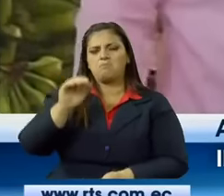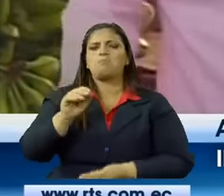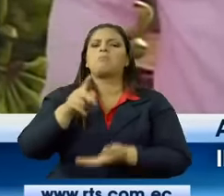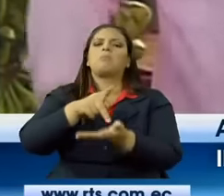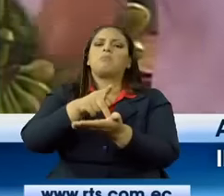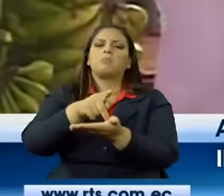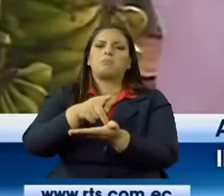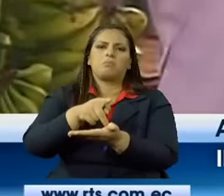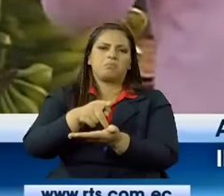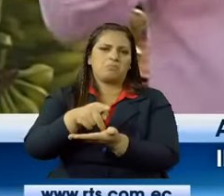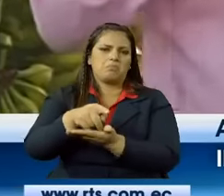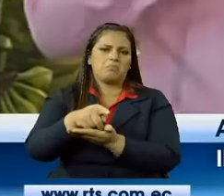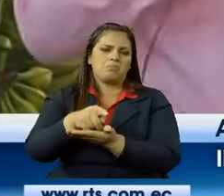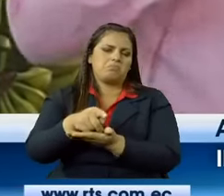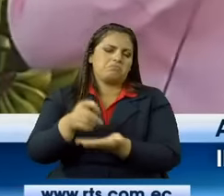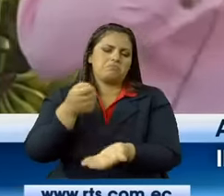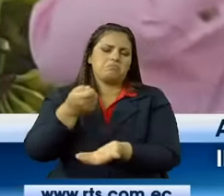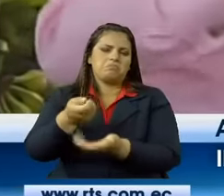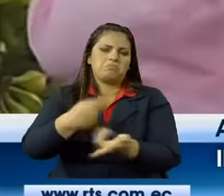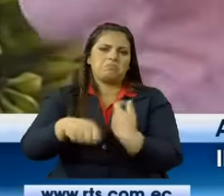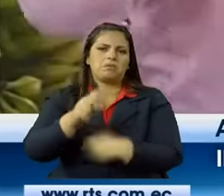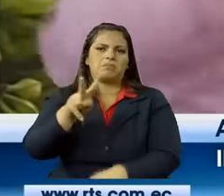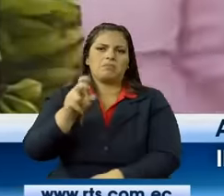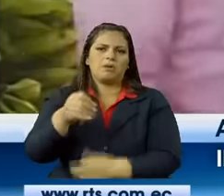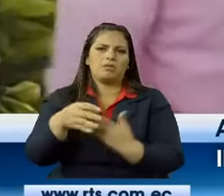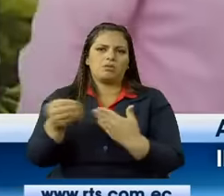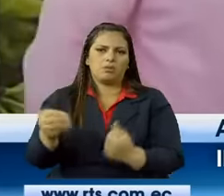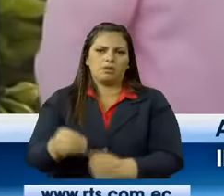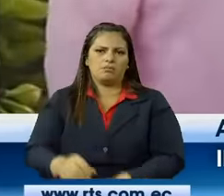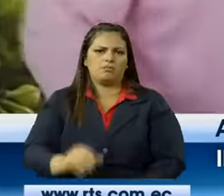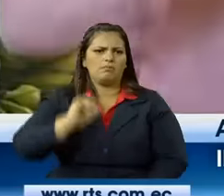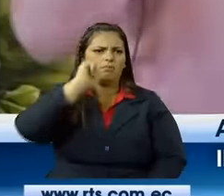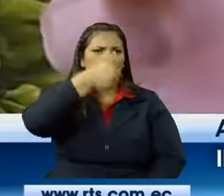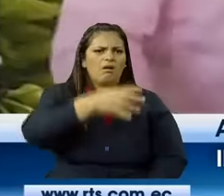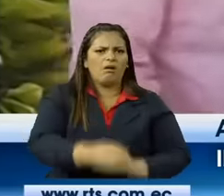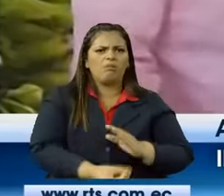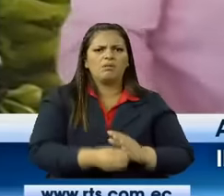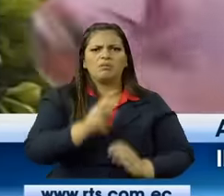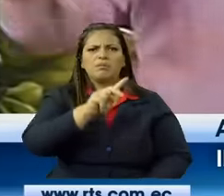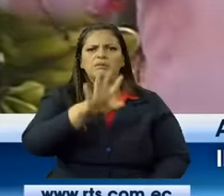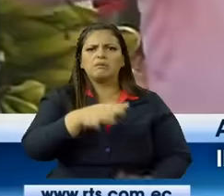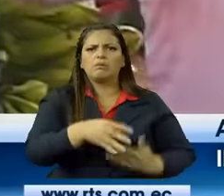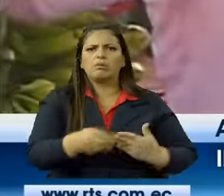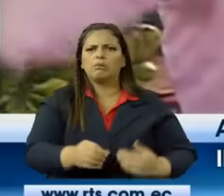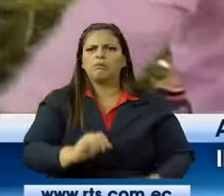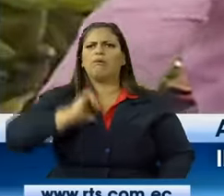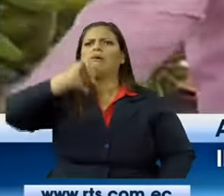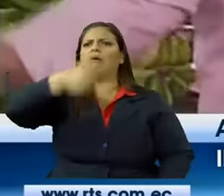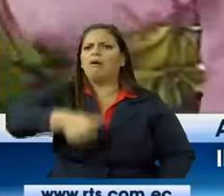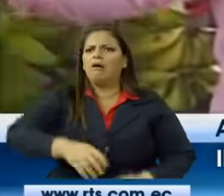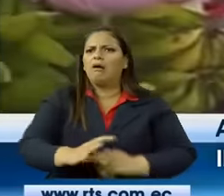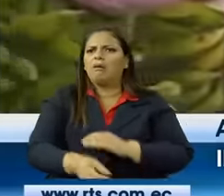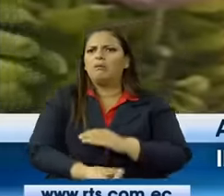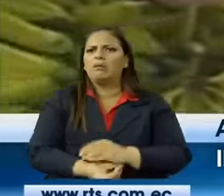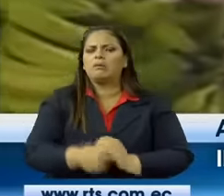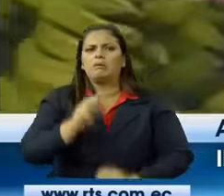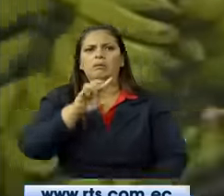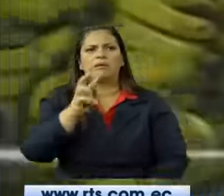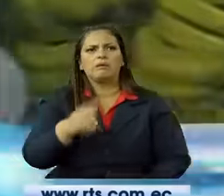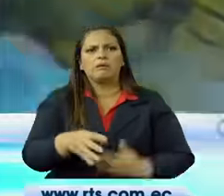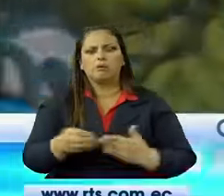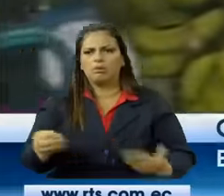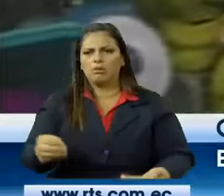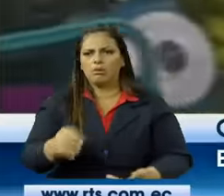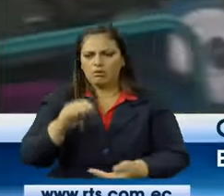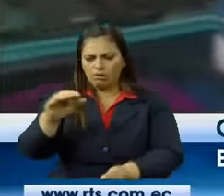dólares, mañana o pasado mañana lo encuentran a 25 dólares o 26 dólares y lo tienen que comprar porque es algo sumamente básico